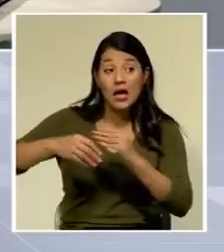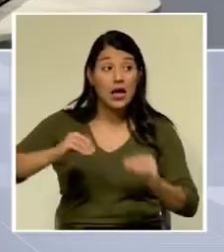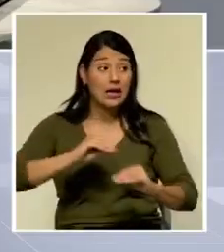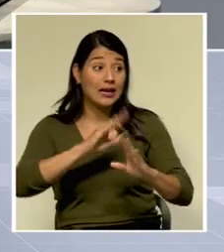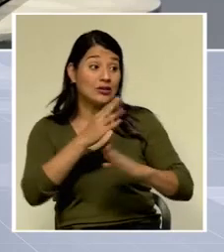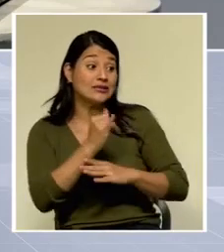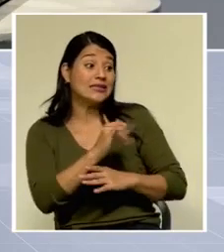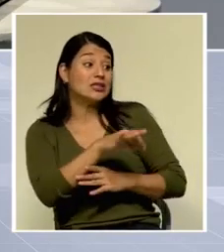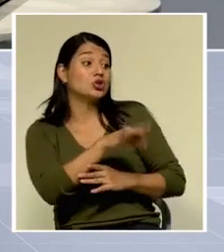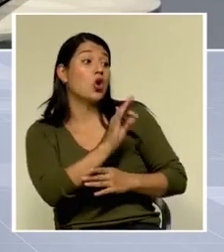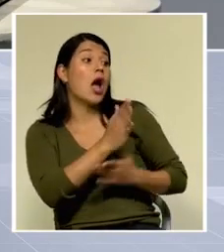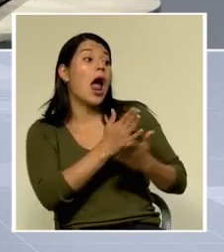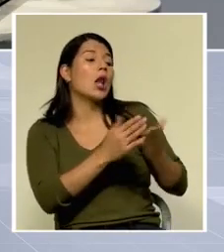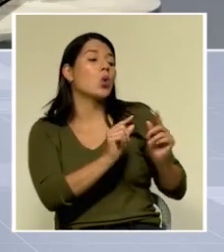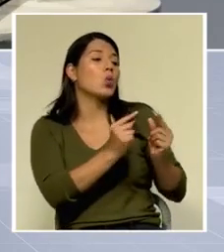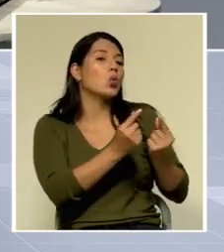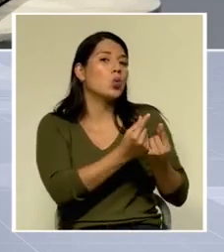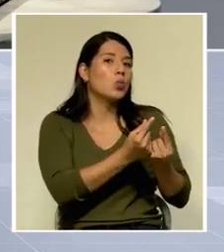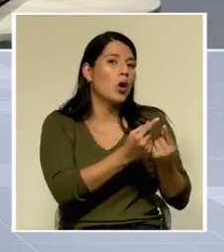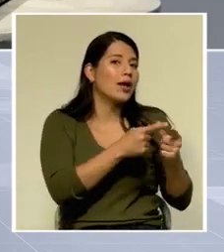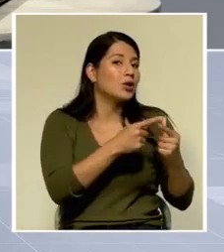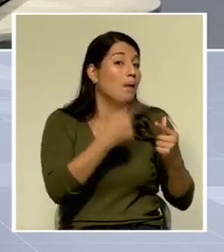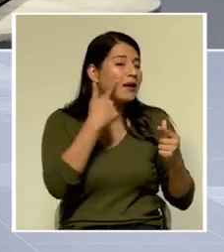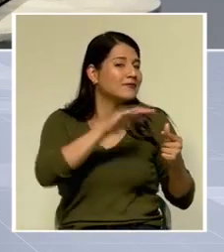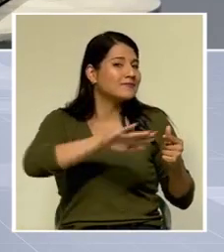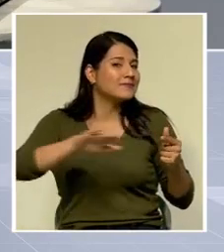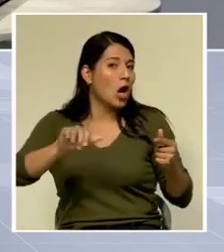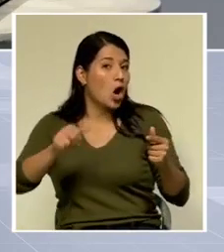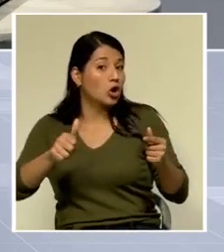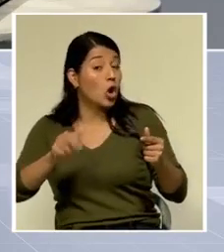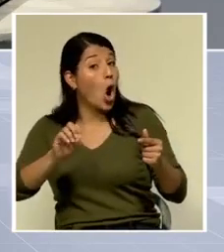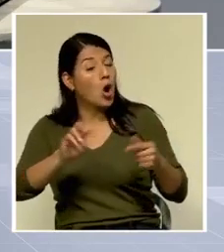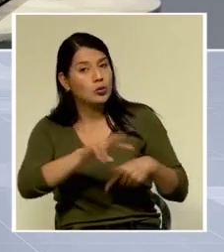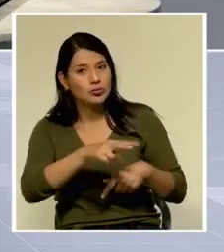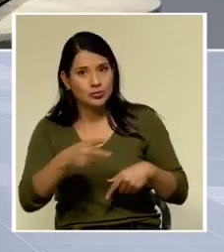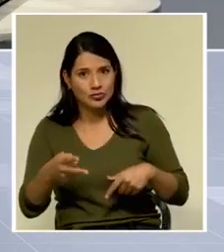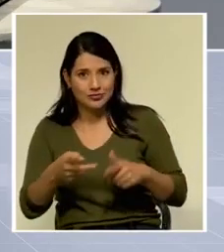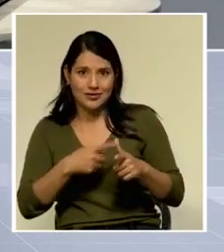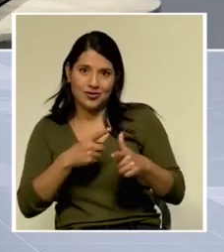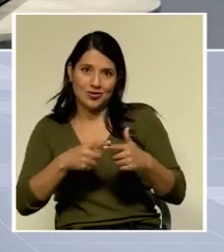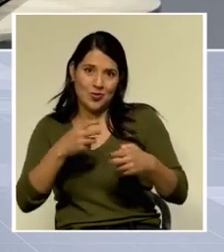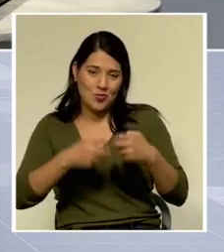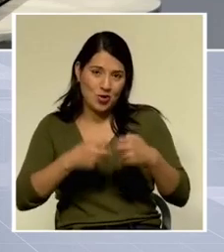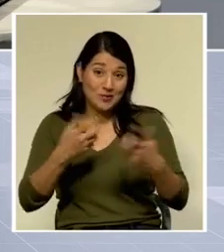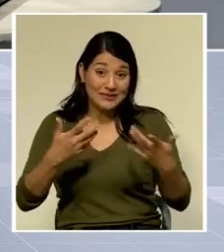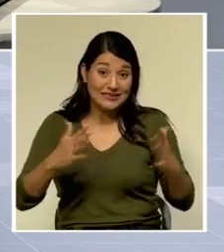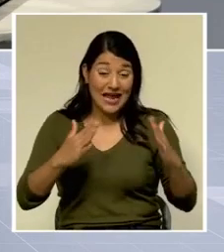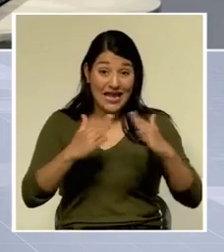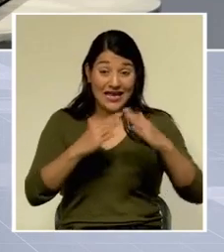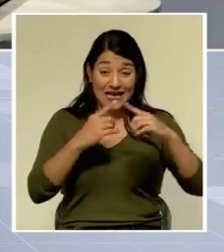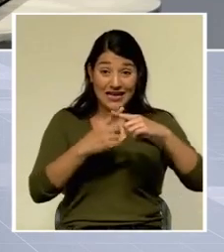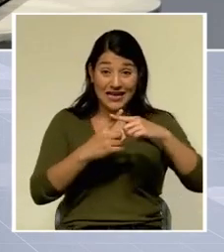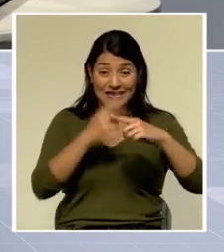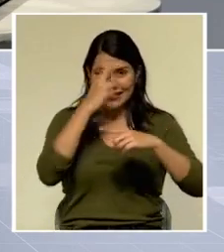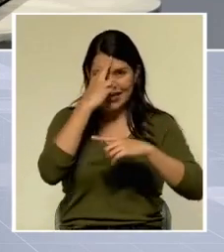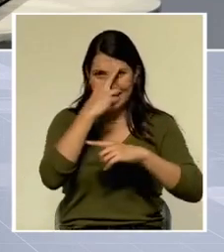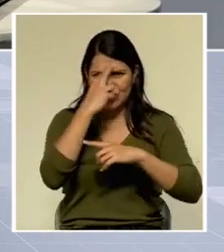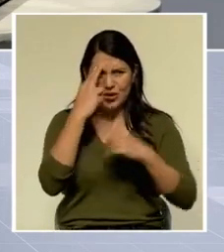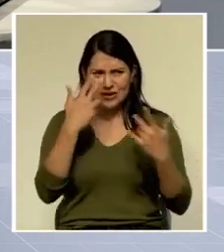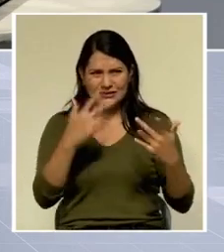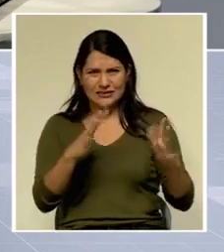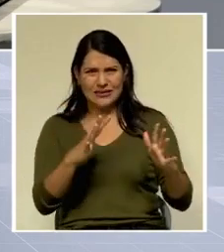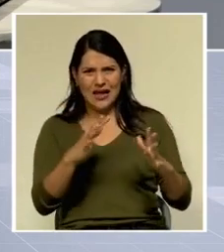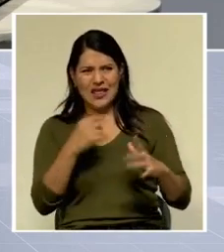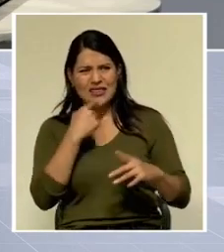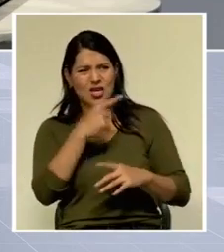pareciera desdeñar a los otros y entonces ahí tiene un gran problema. Ya la Iglesia Católica marcó terreno y dijo que no le gustaban las declaraciones de la